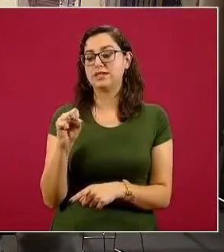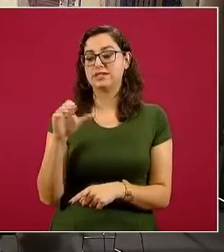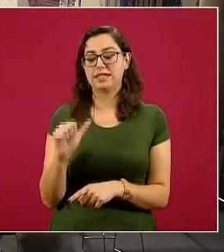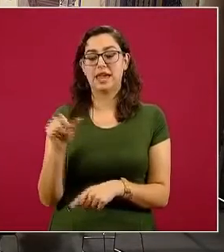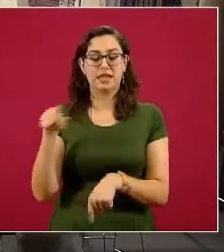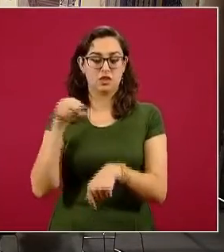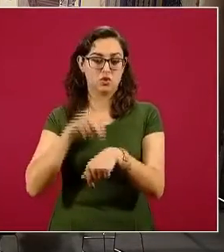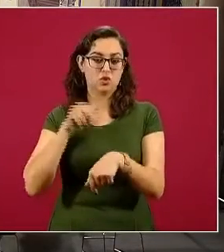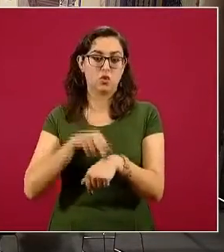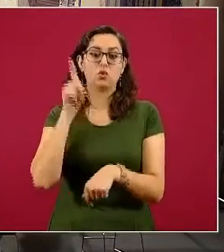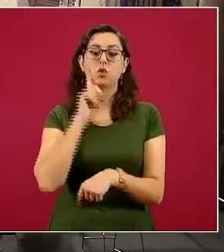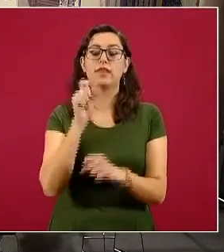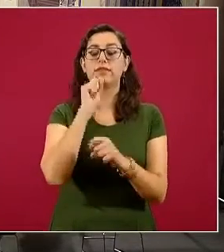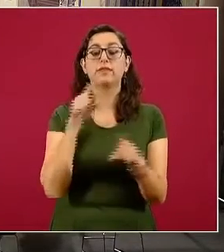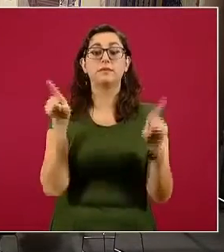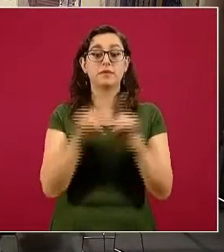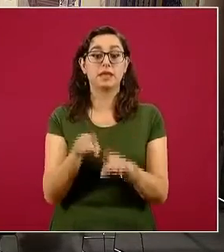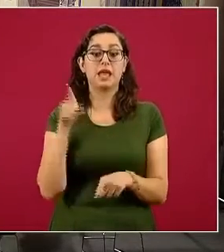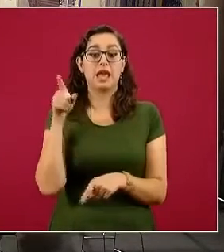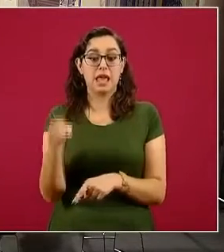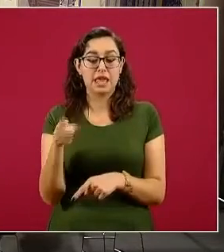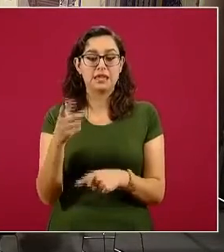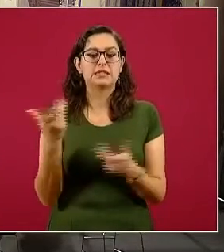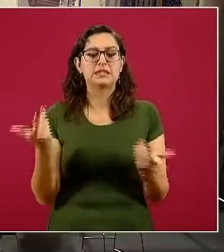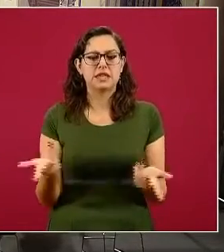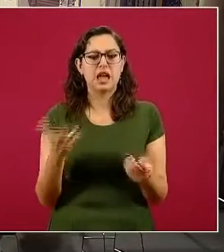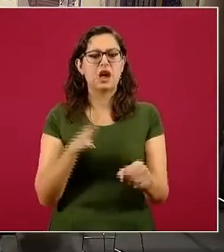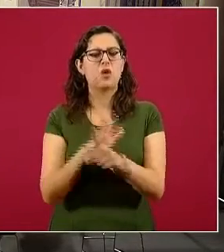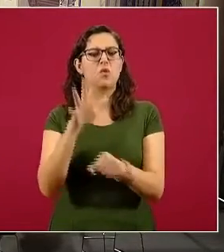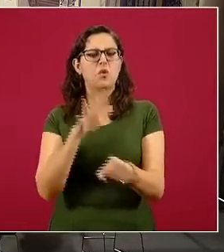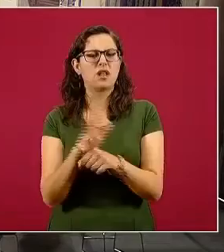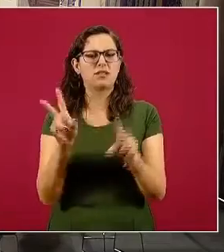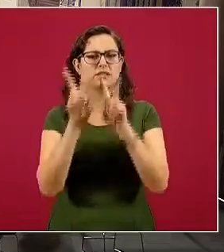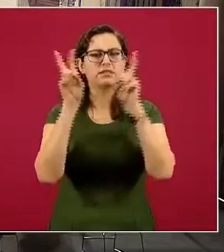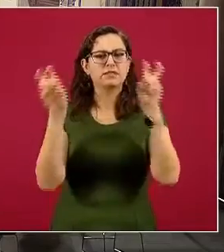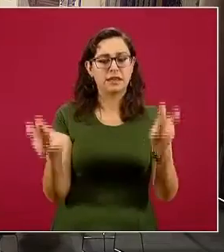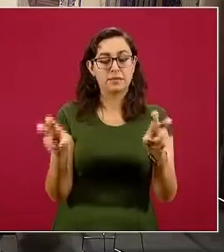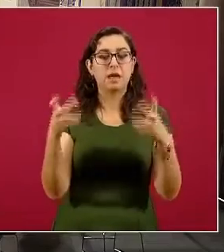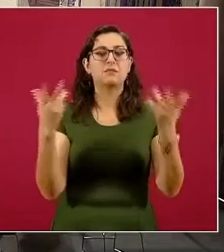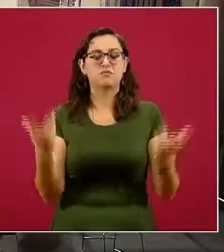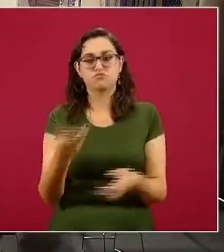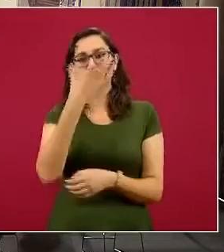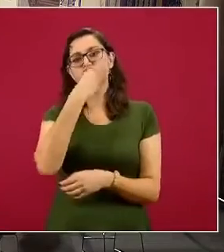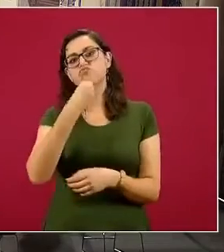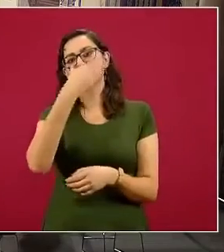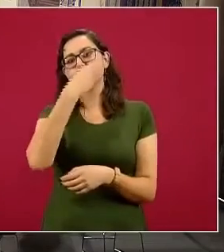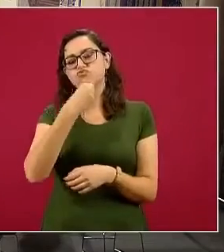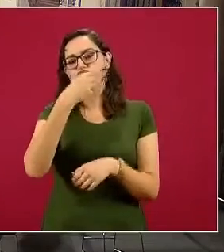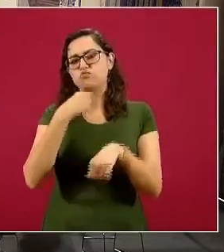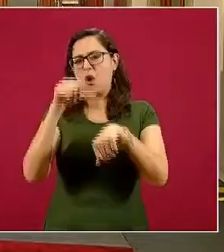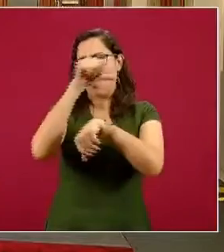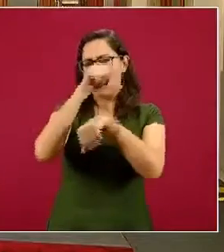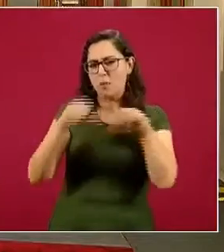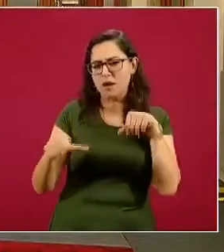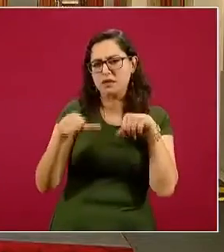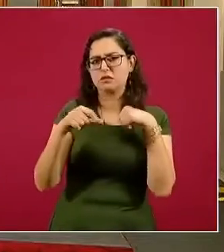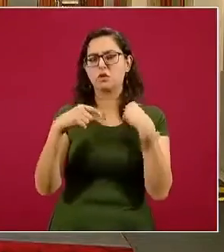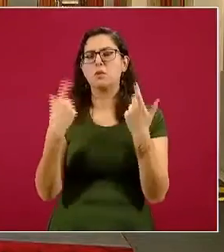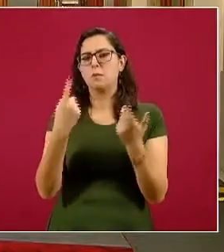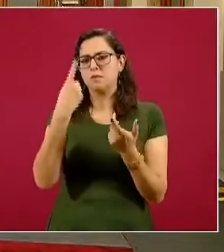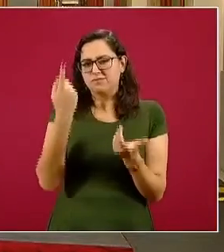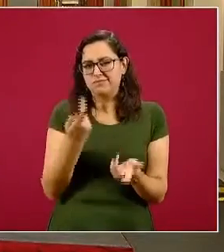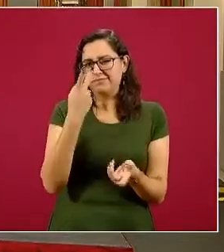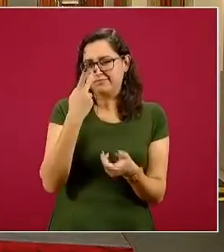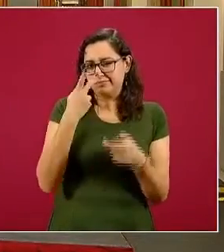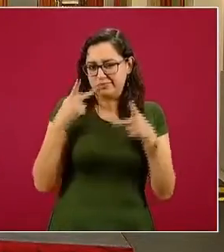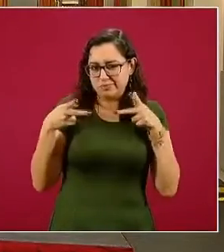es especialista en vasectomías sin bisturí. Trabaja para la Secretaría de Salud de la Ciudad de México